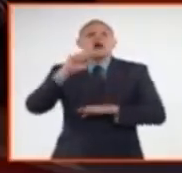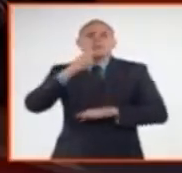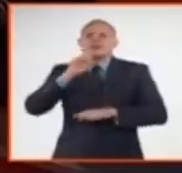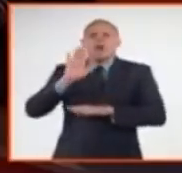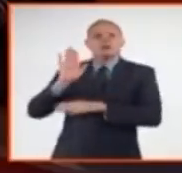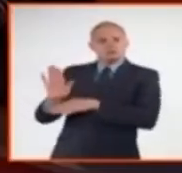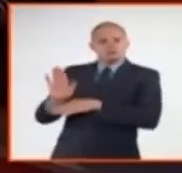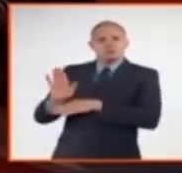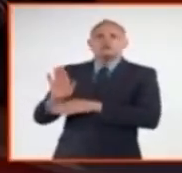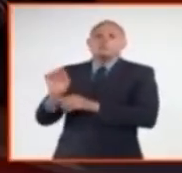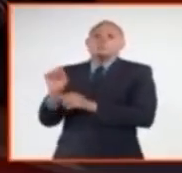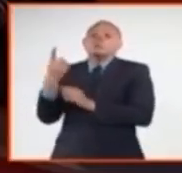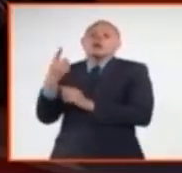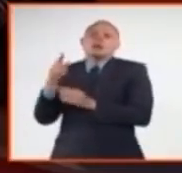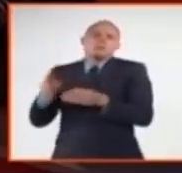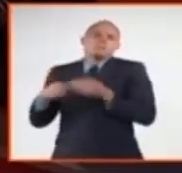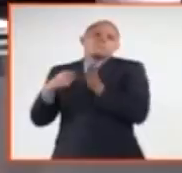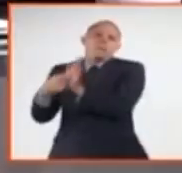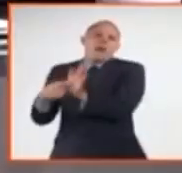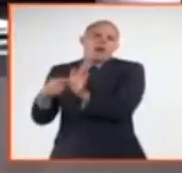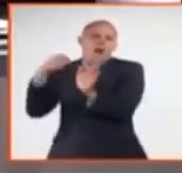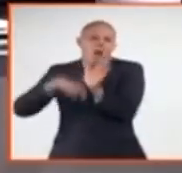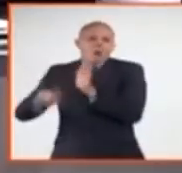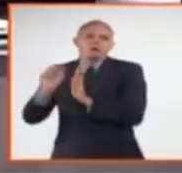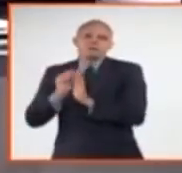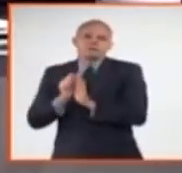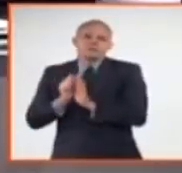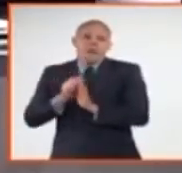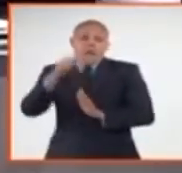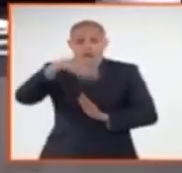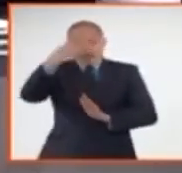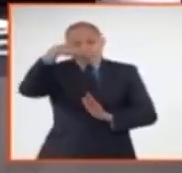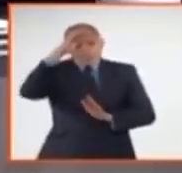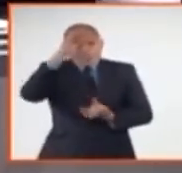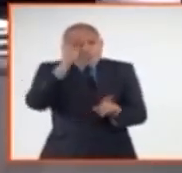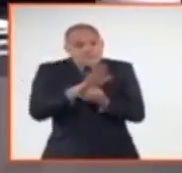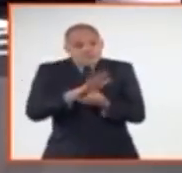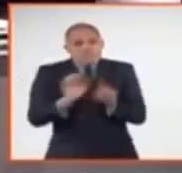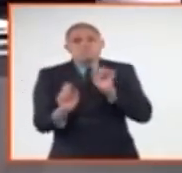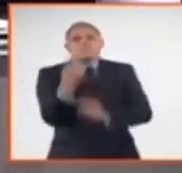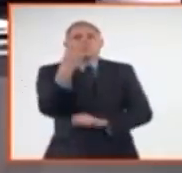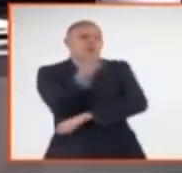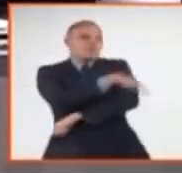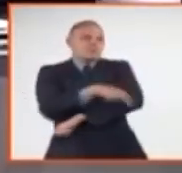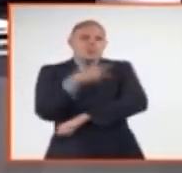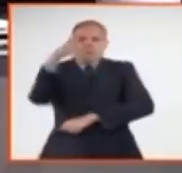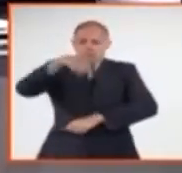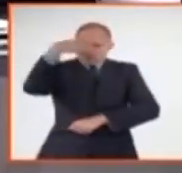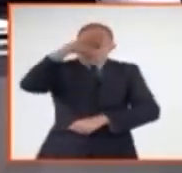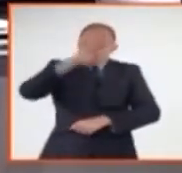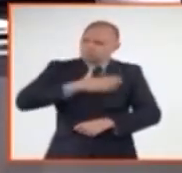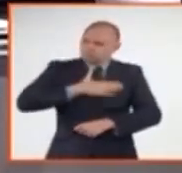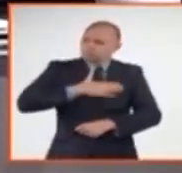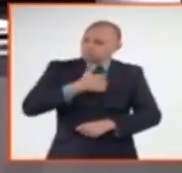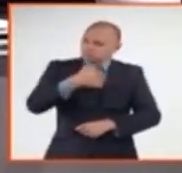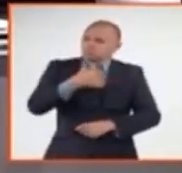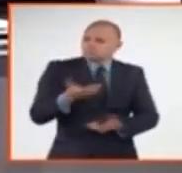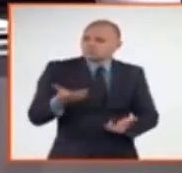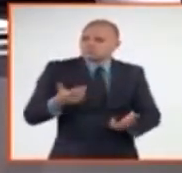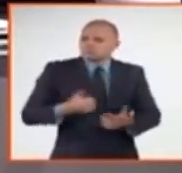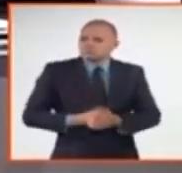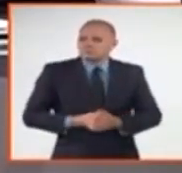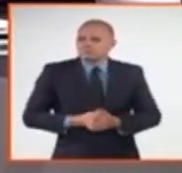comenzando en el mundo yo creo que este va a ser un paso sin dudas también relevante el desarrollo de las vacunas de las vacunas cubanas es